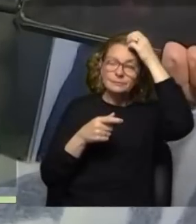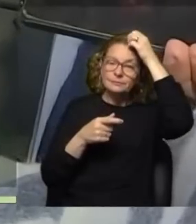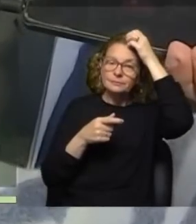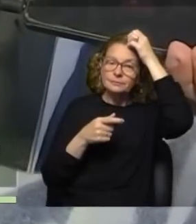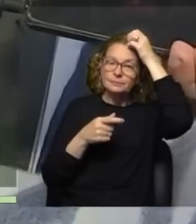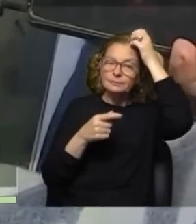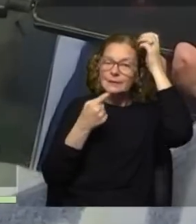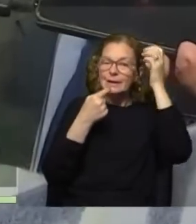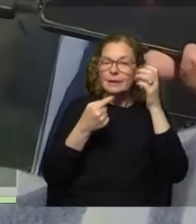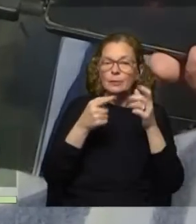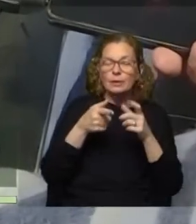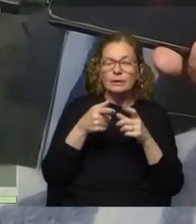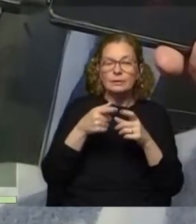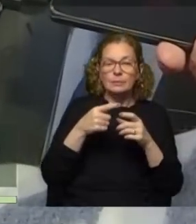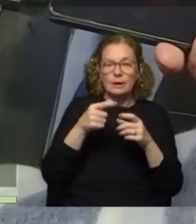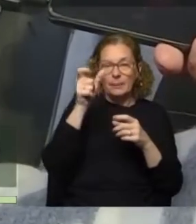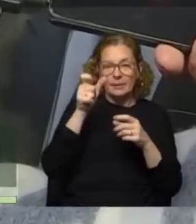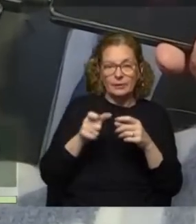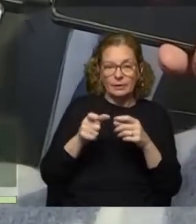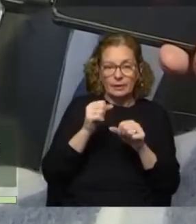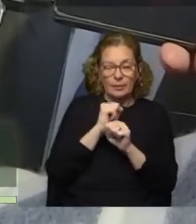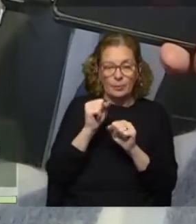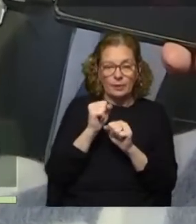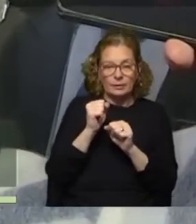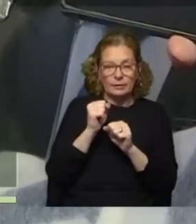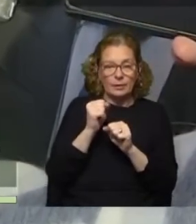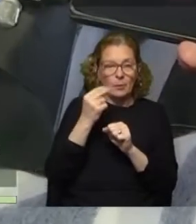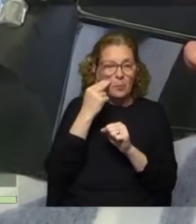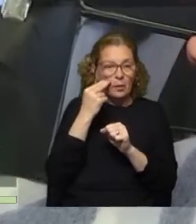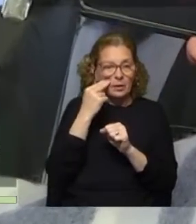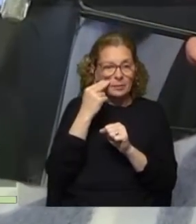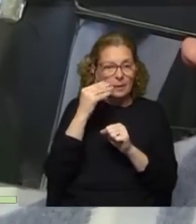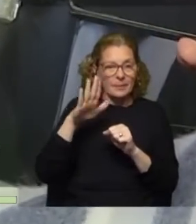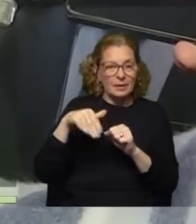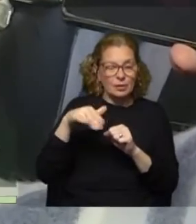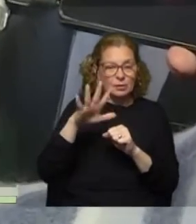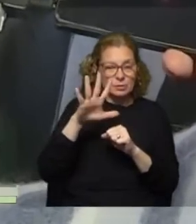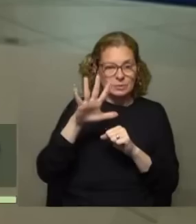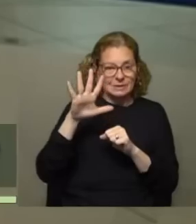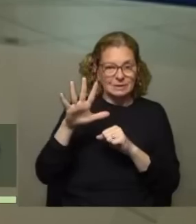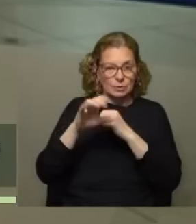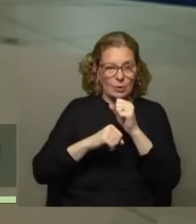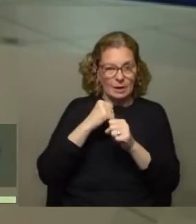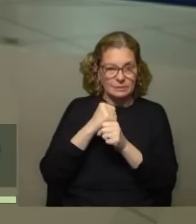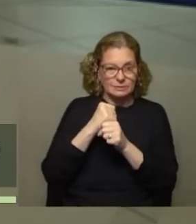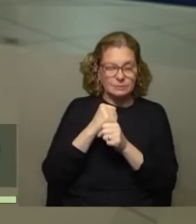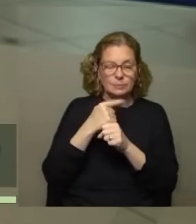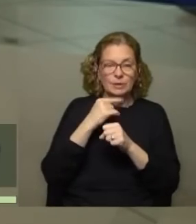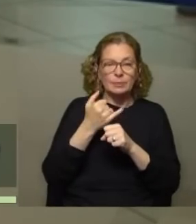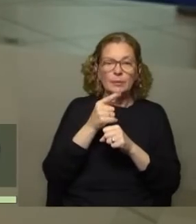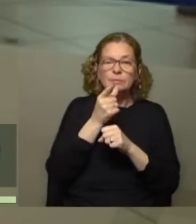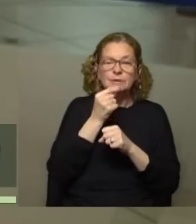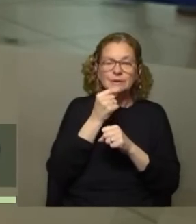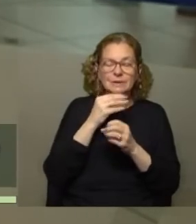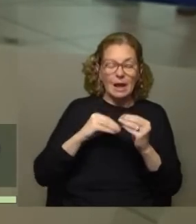digamos para para aquellos que puedan ser causantes menores de 55 años en el caso de la policía